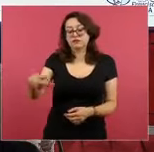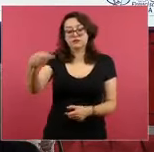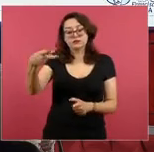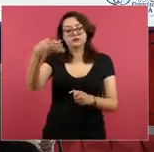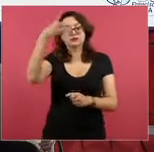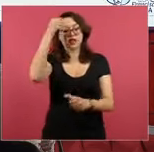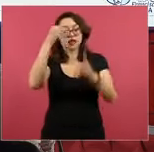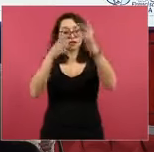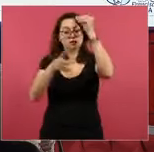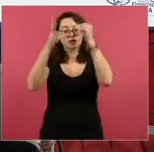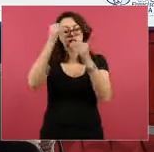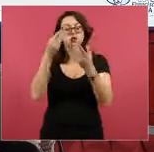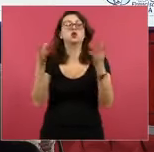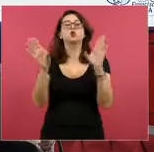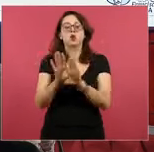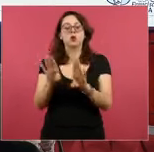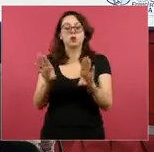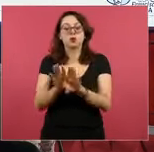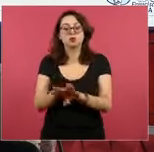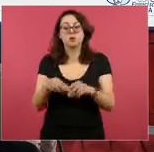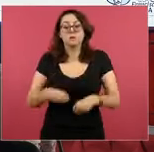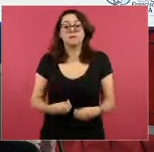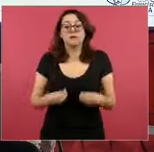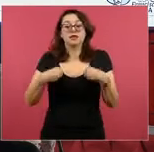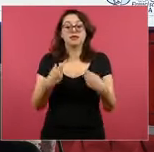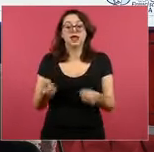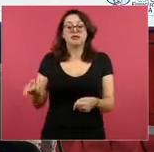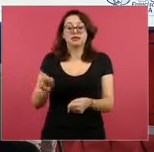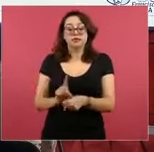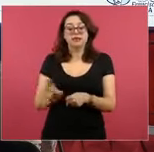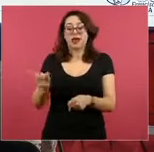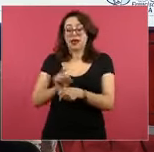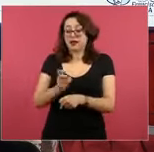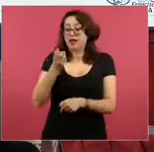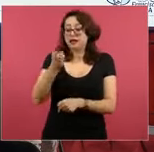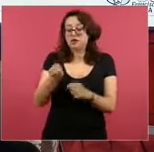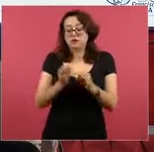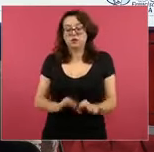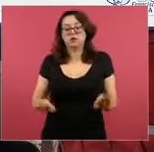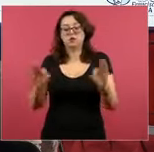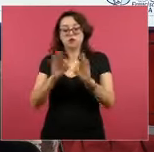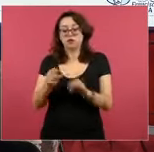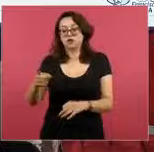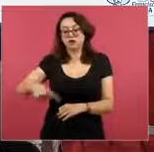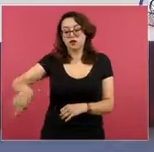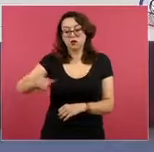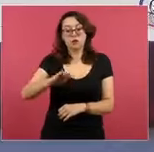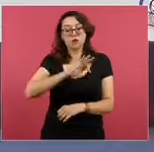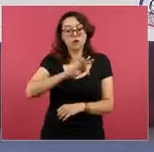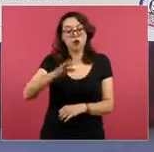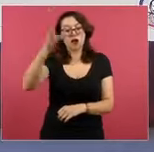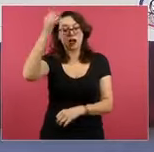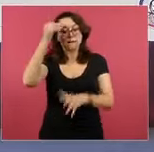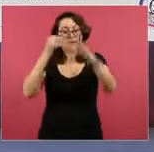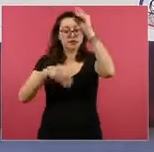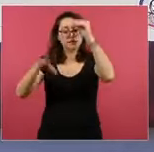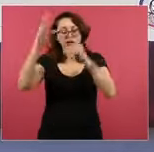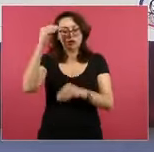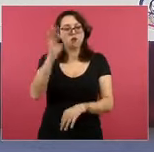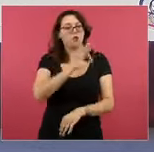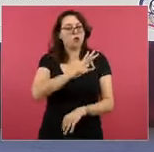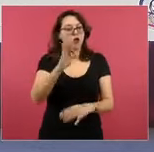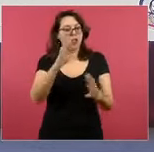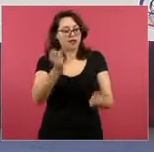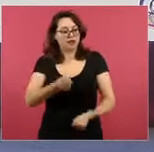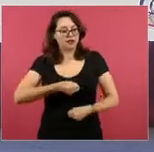para resolver algunos problemas. Esperamos que expresen argumentos, que escuchen, que